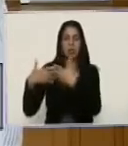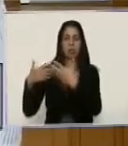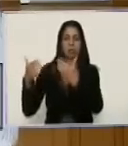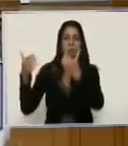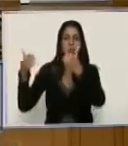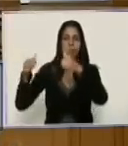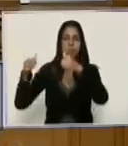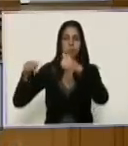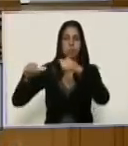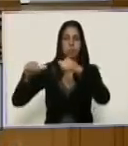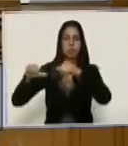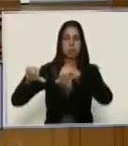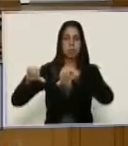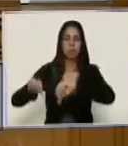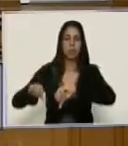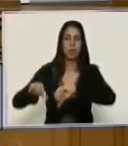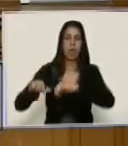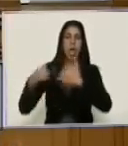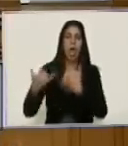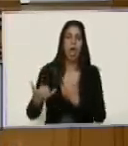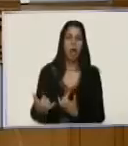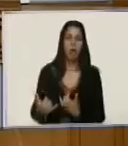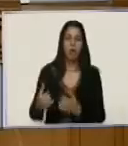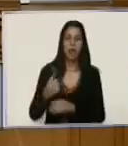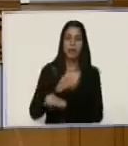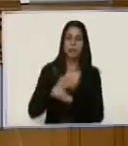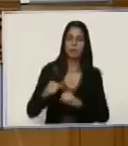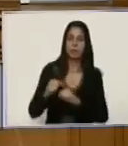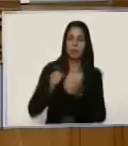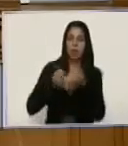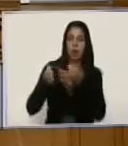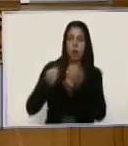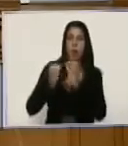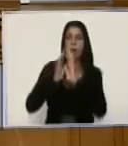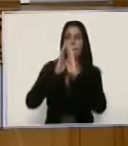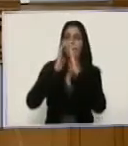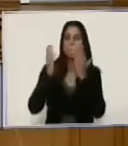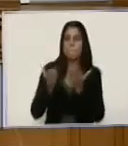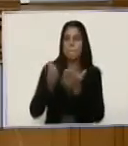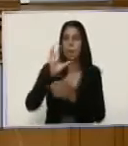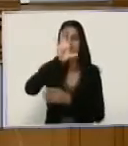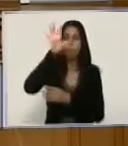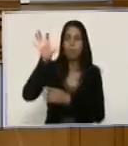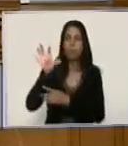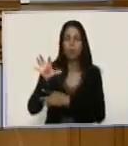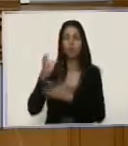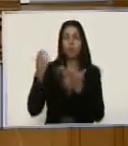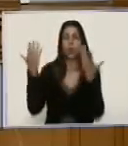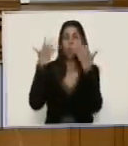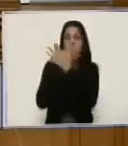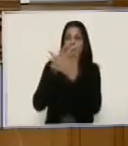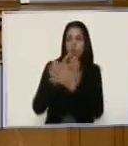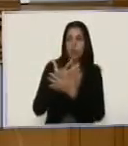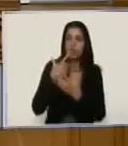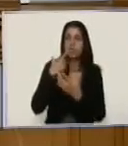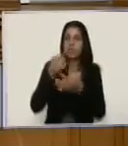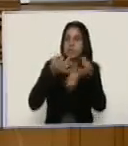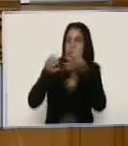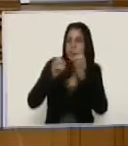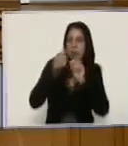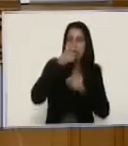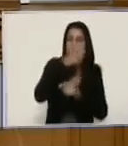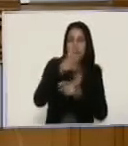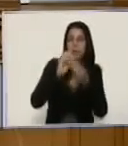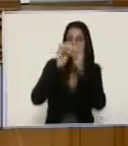no tienen la capacidad para organizar a pueblos, confundir al pueblo y resolver a través de los